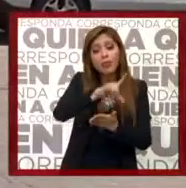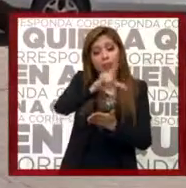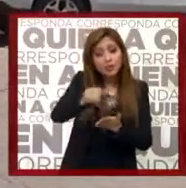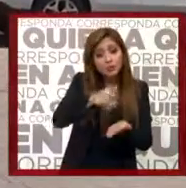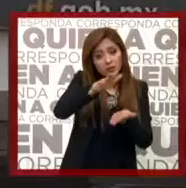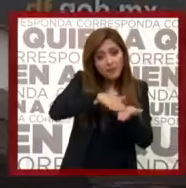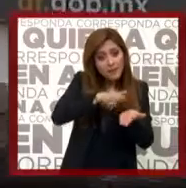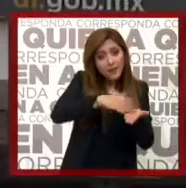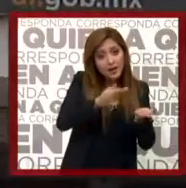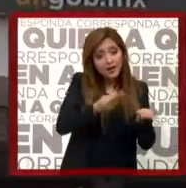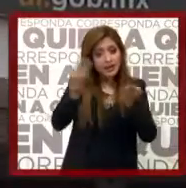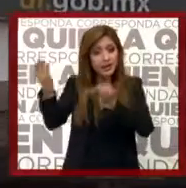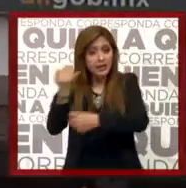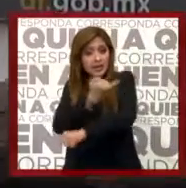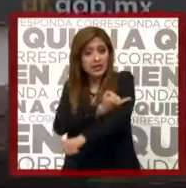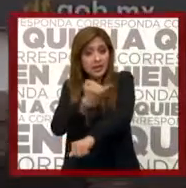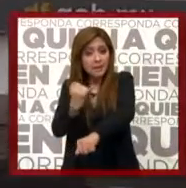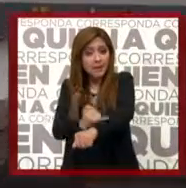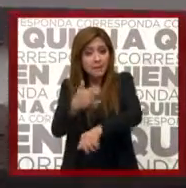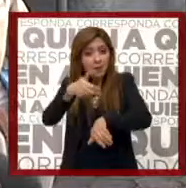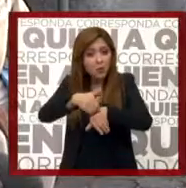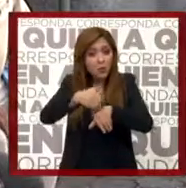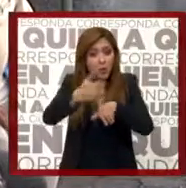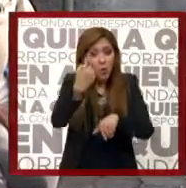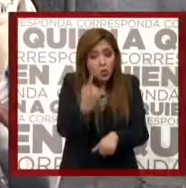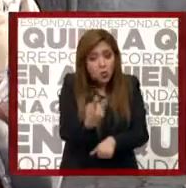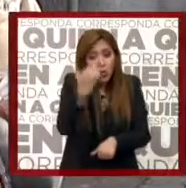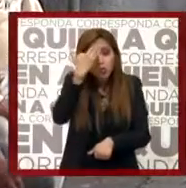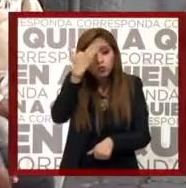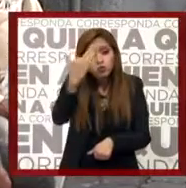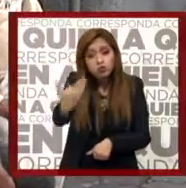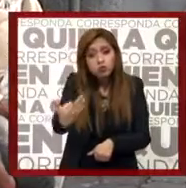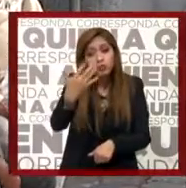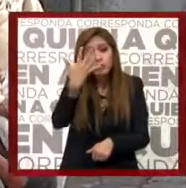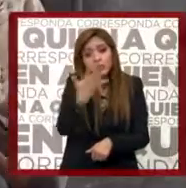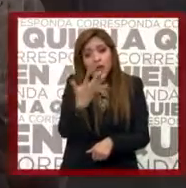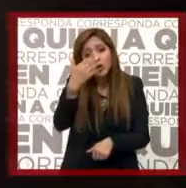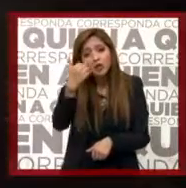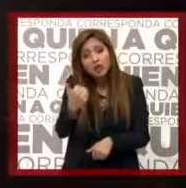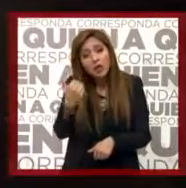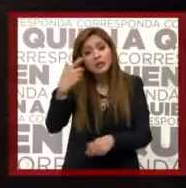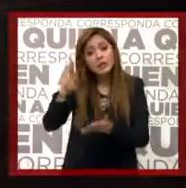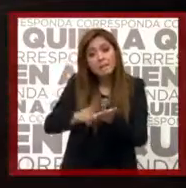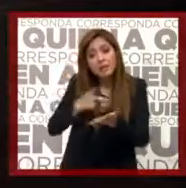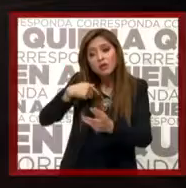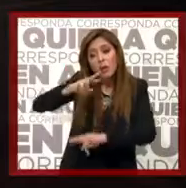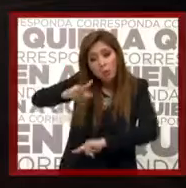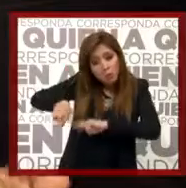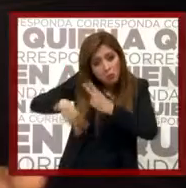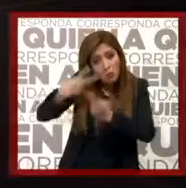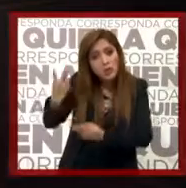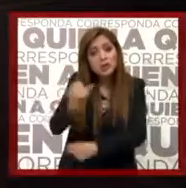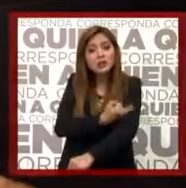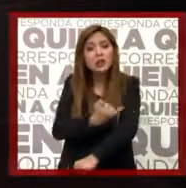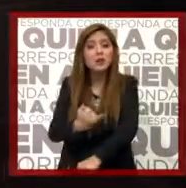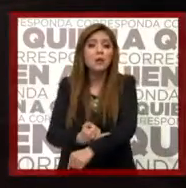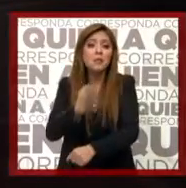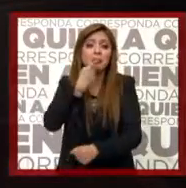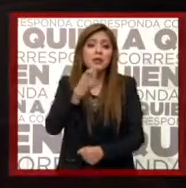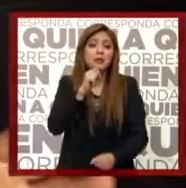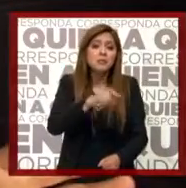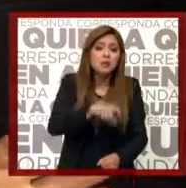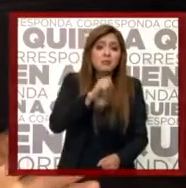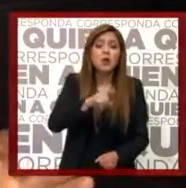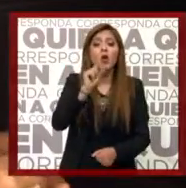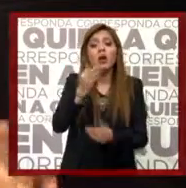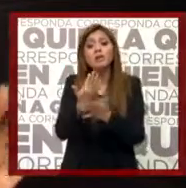1 y lo mismo. Van como 5 o 6 veces que voy a Iztapalapa 1 al Ministerio y me dicen lo mismo. Es que estamos esperando un video